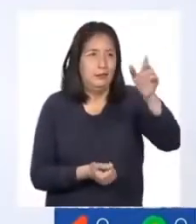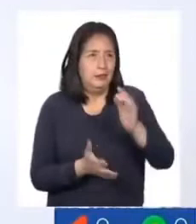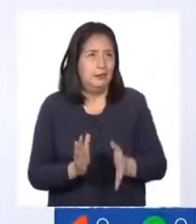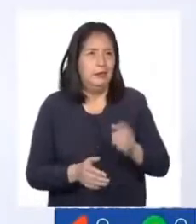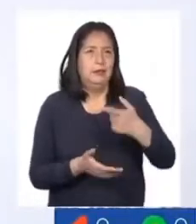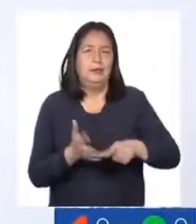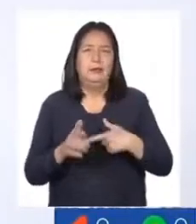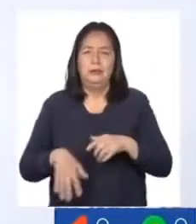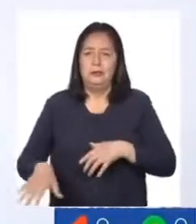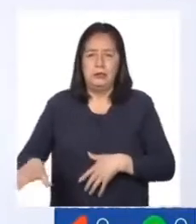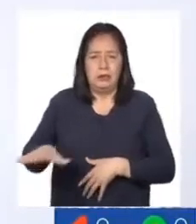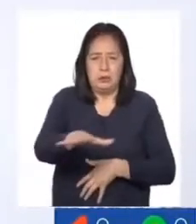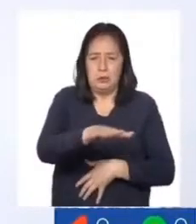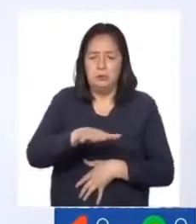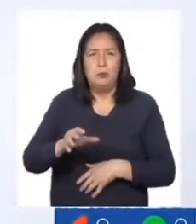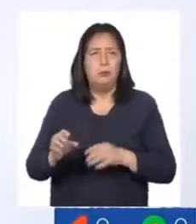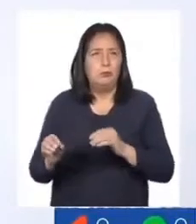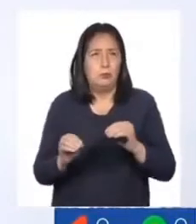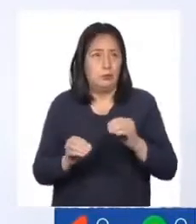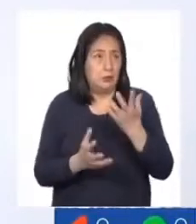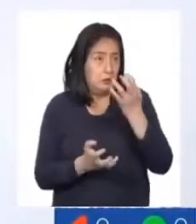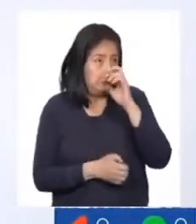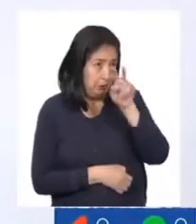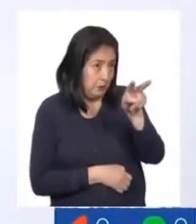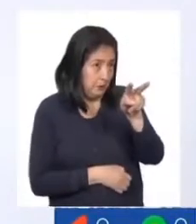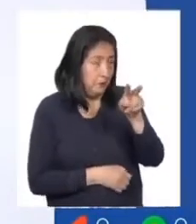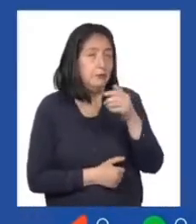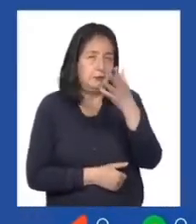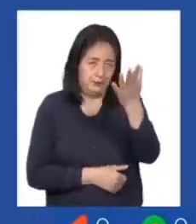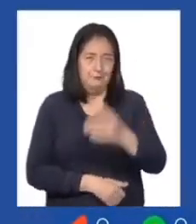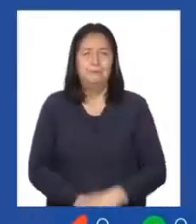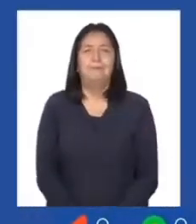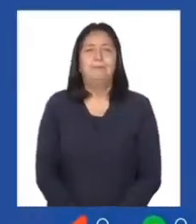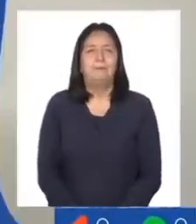el espacio que la rodea moviéndose. ¿Quieren verla? ¡Ahí va!